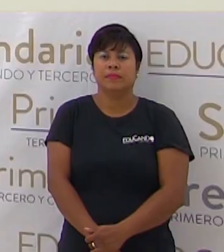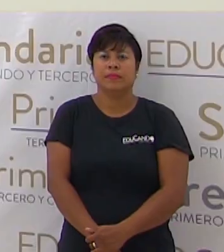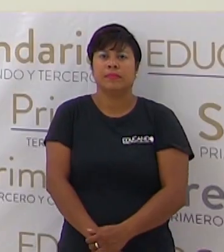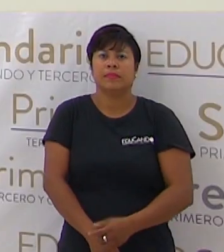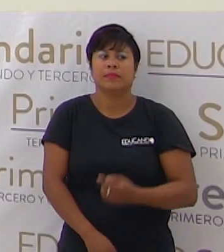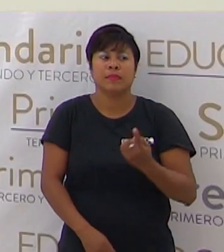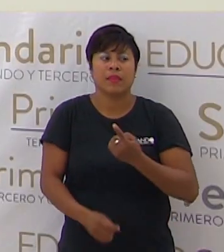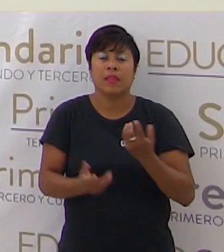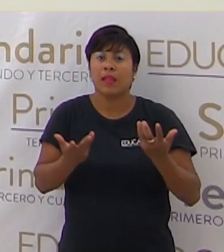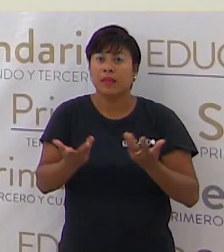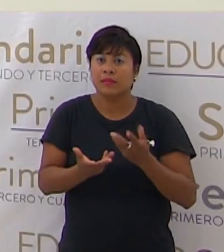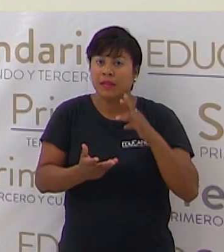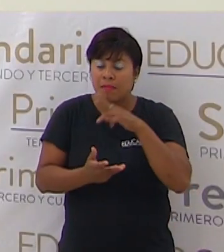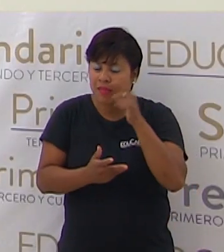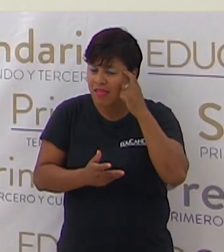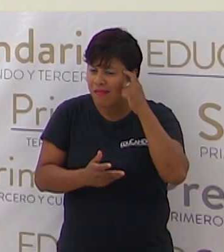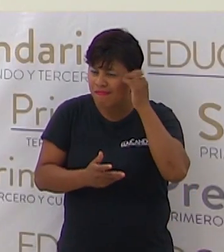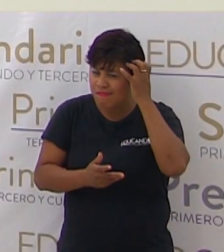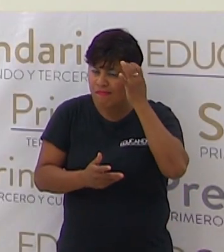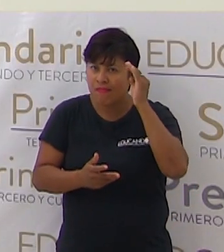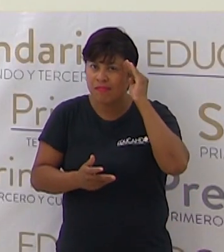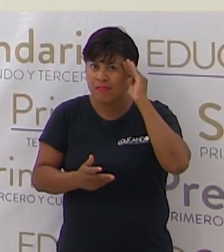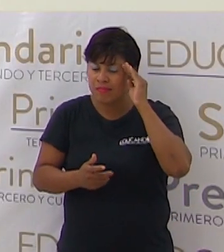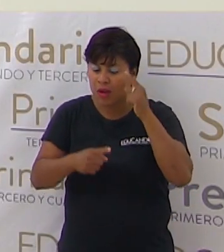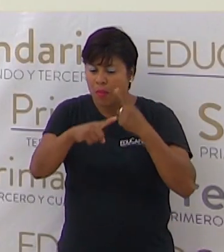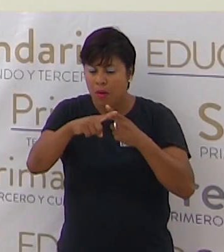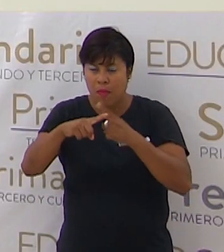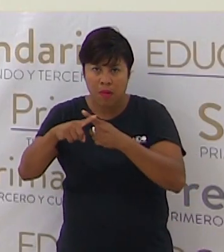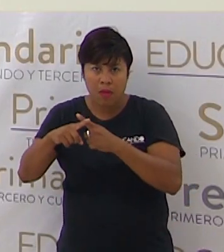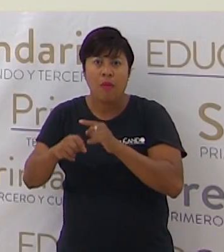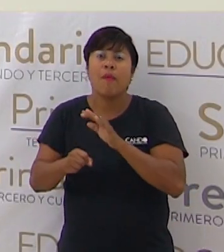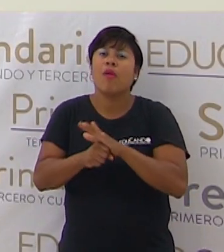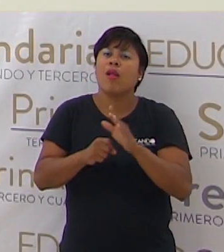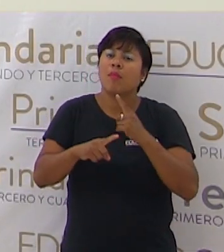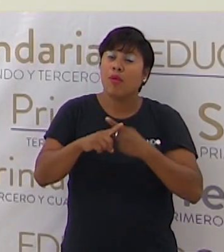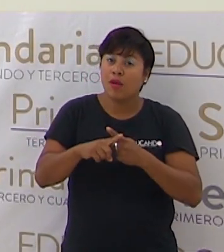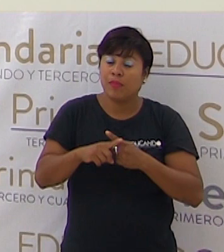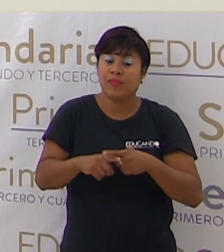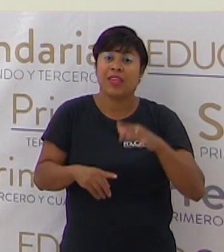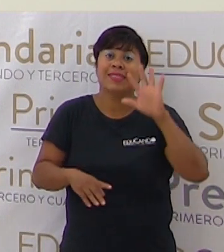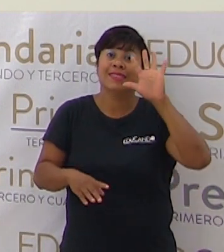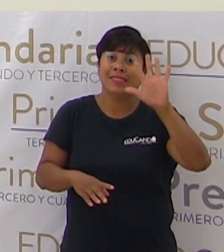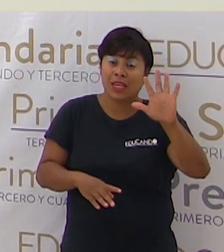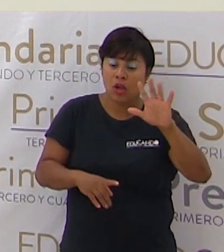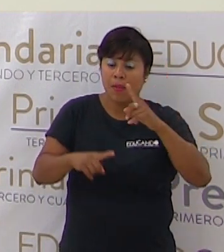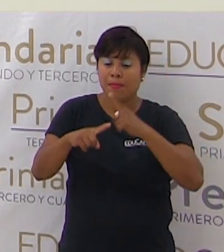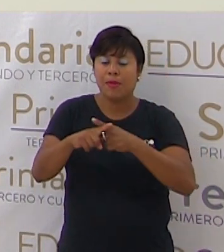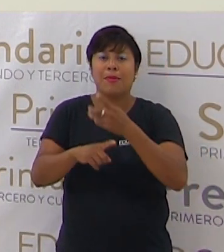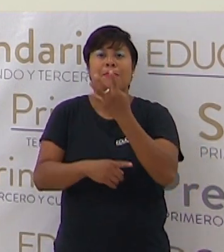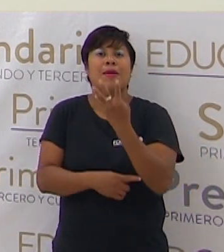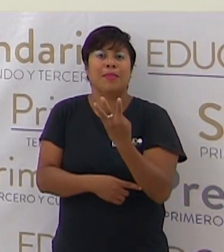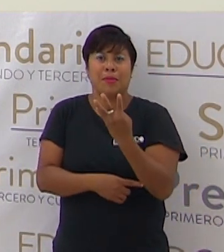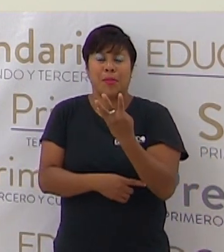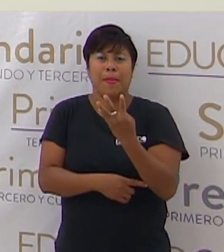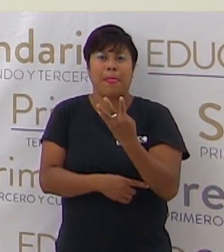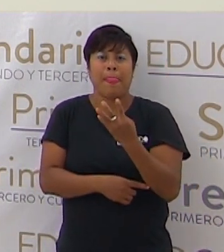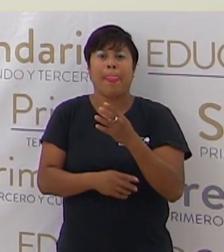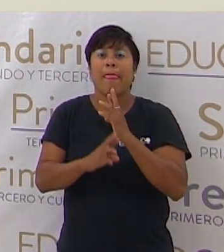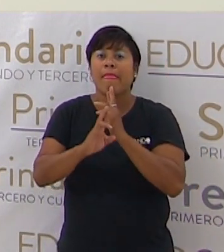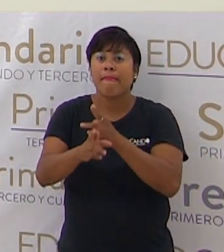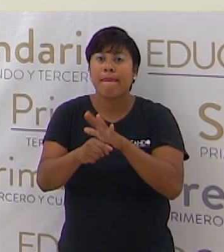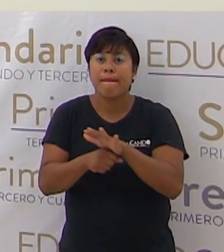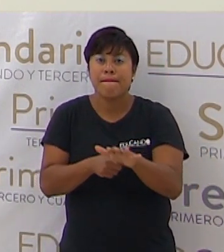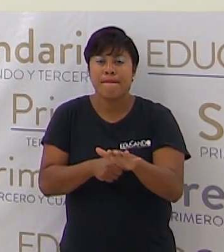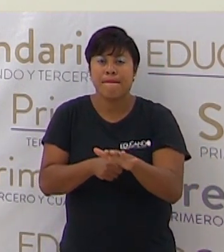¿Qué hace tu mente rápidamente? Multiplica. ¿Qué multiplica? 5 por 4. ¿Y tienes como